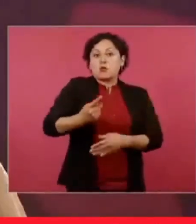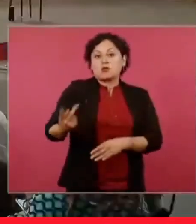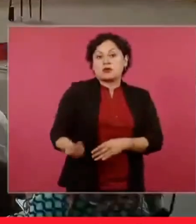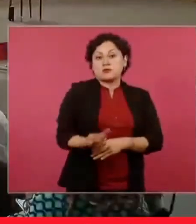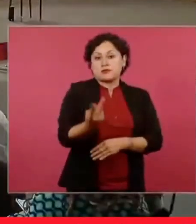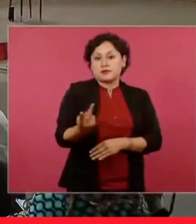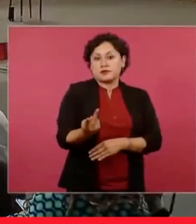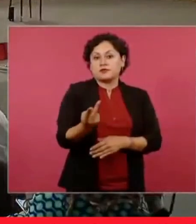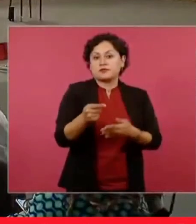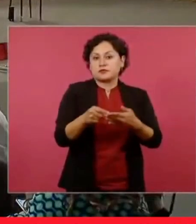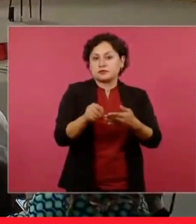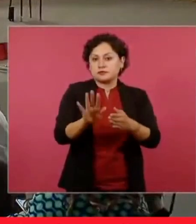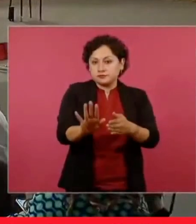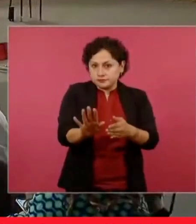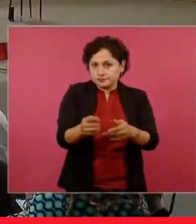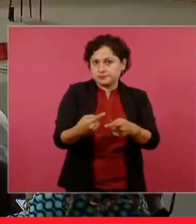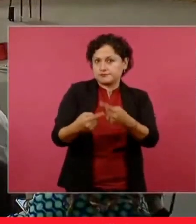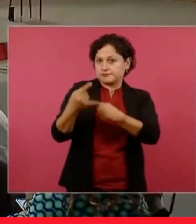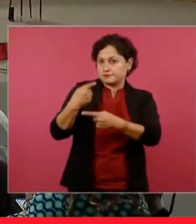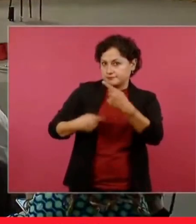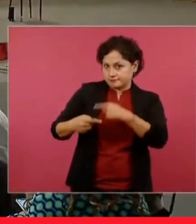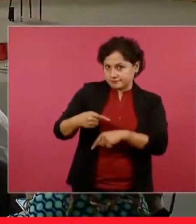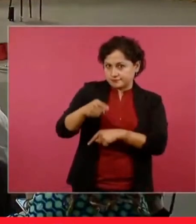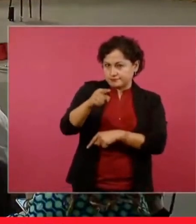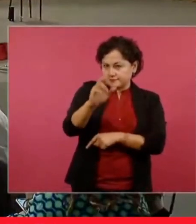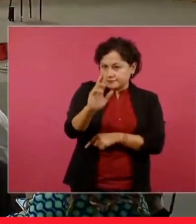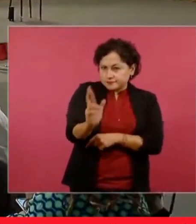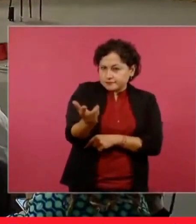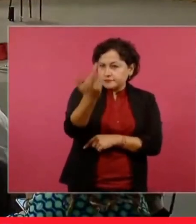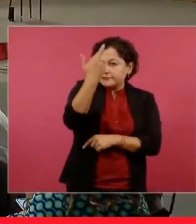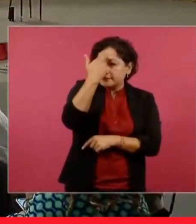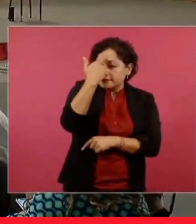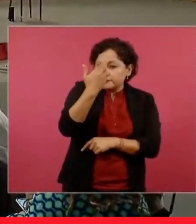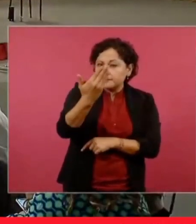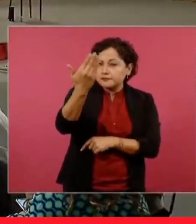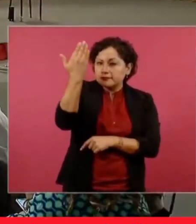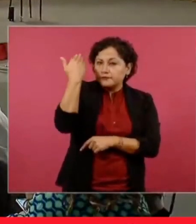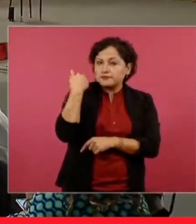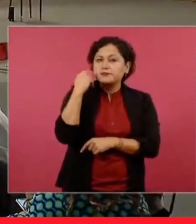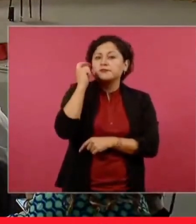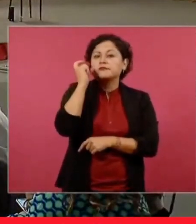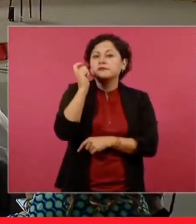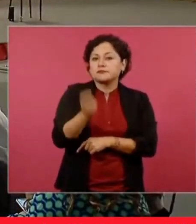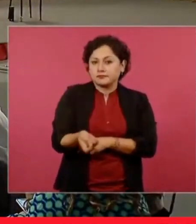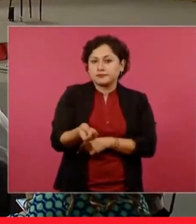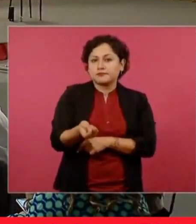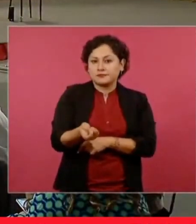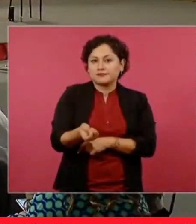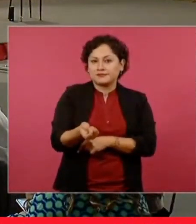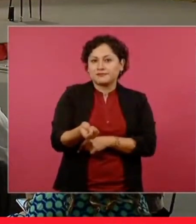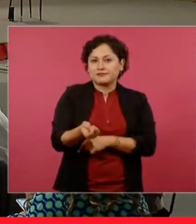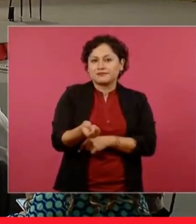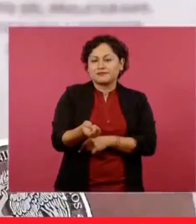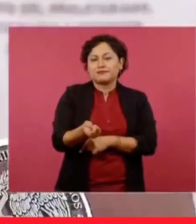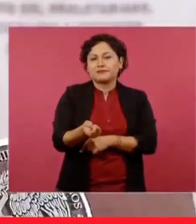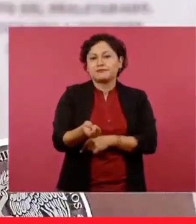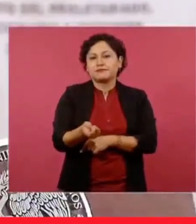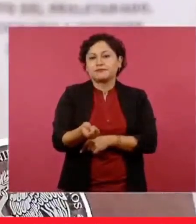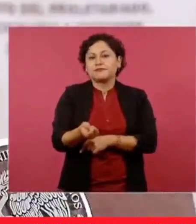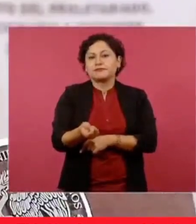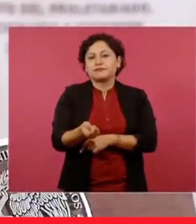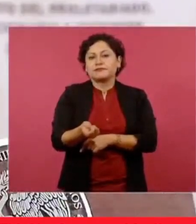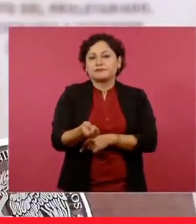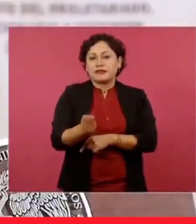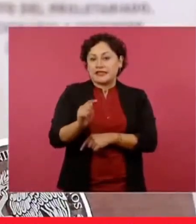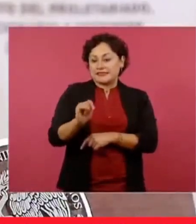más atrás, ¿se acuerdan ustedes cómo está cabeceado el artículo de